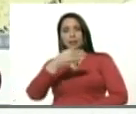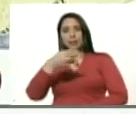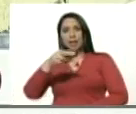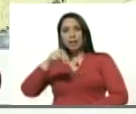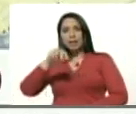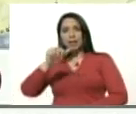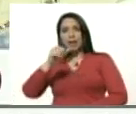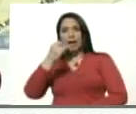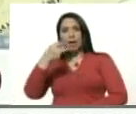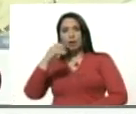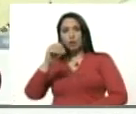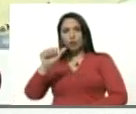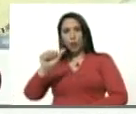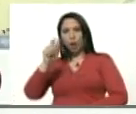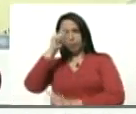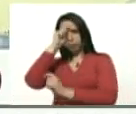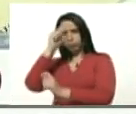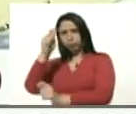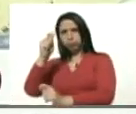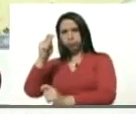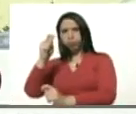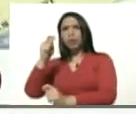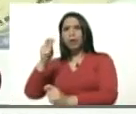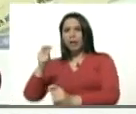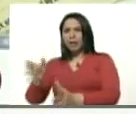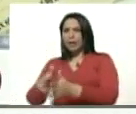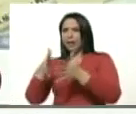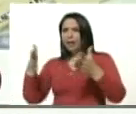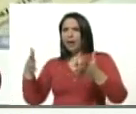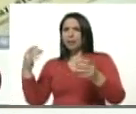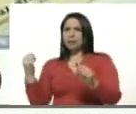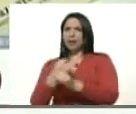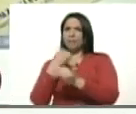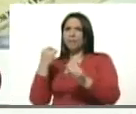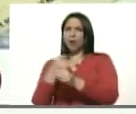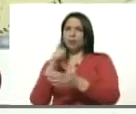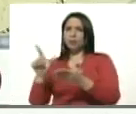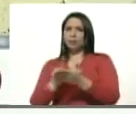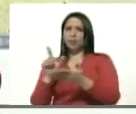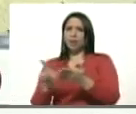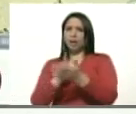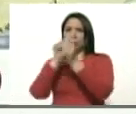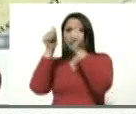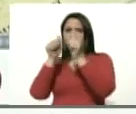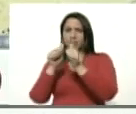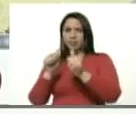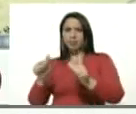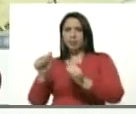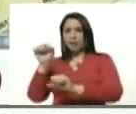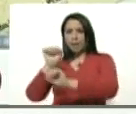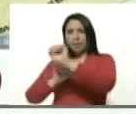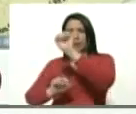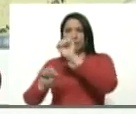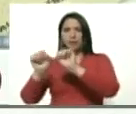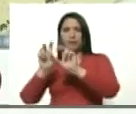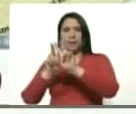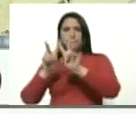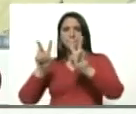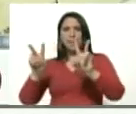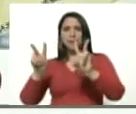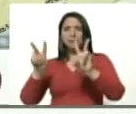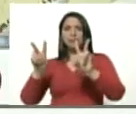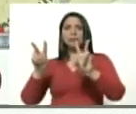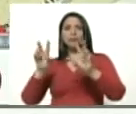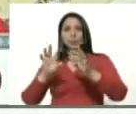su fructífera obra literaria y artística, militante de las mejores causas en defensa de la paz, la